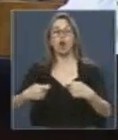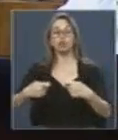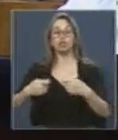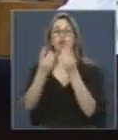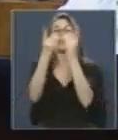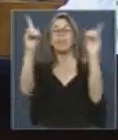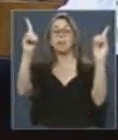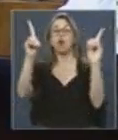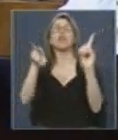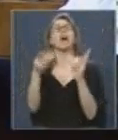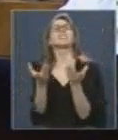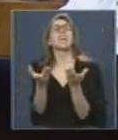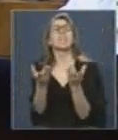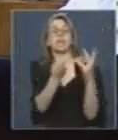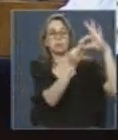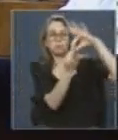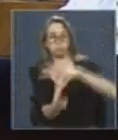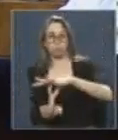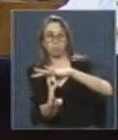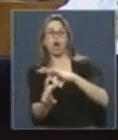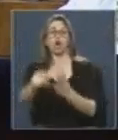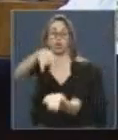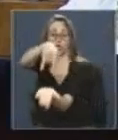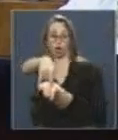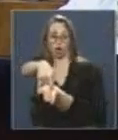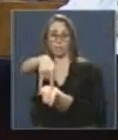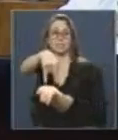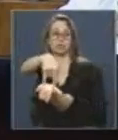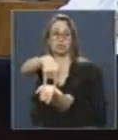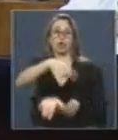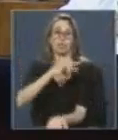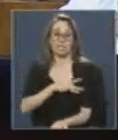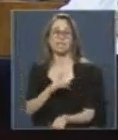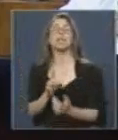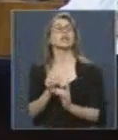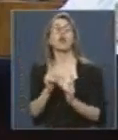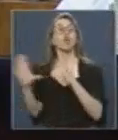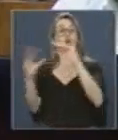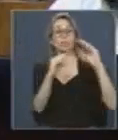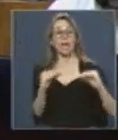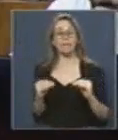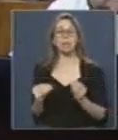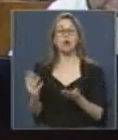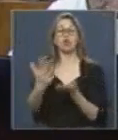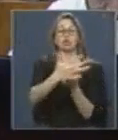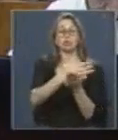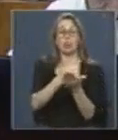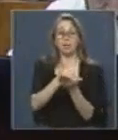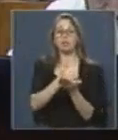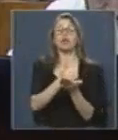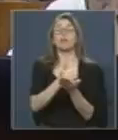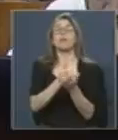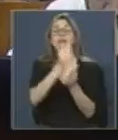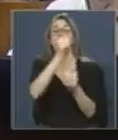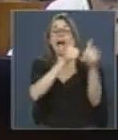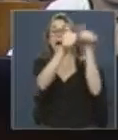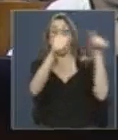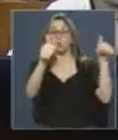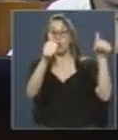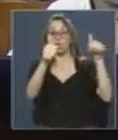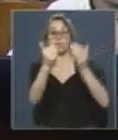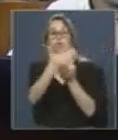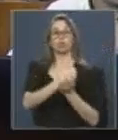chileno. De lo que se trata es de la distancia entre los ingresos de las autoridades